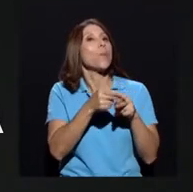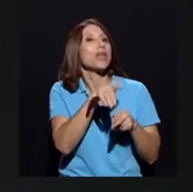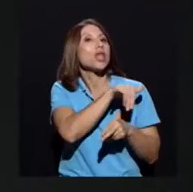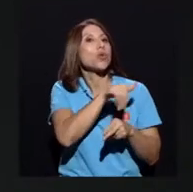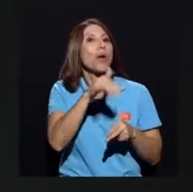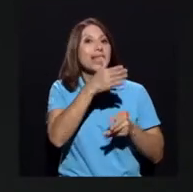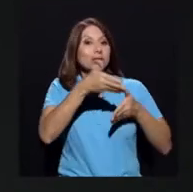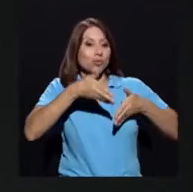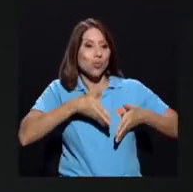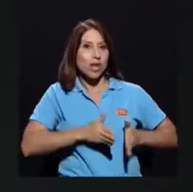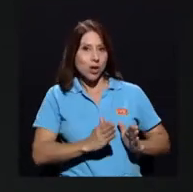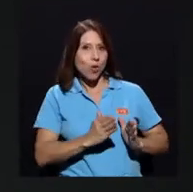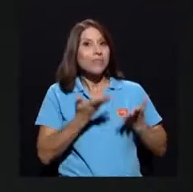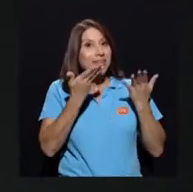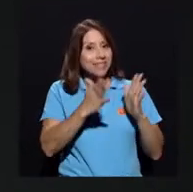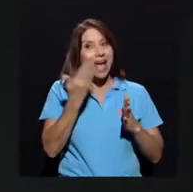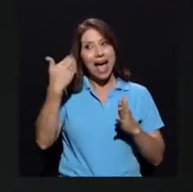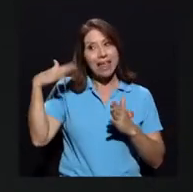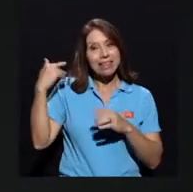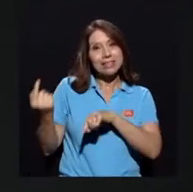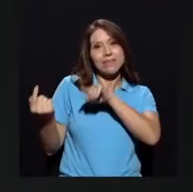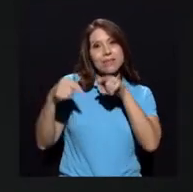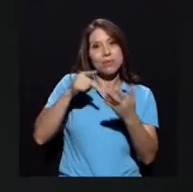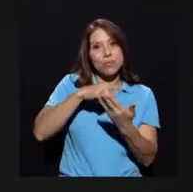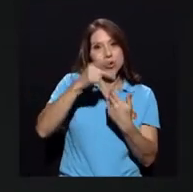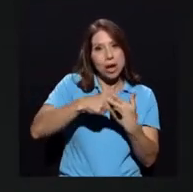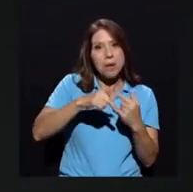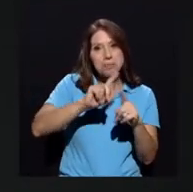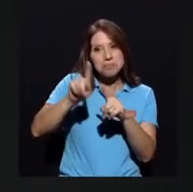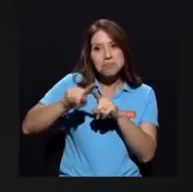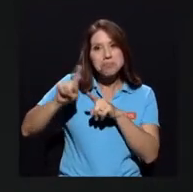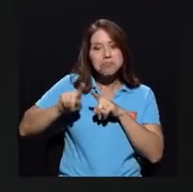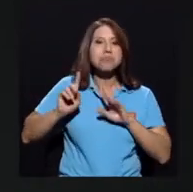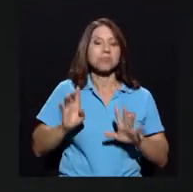nos ha acompañado en diversas ocasiones,